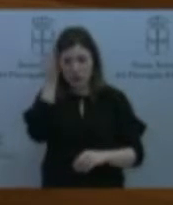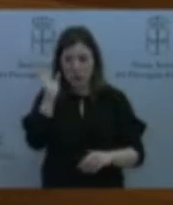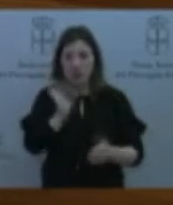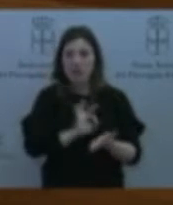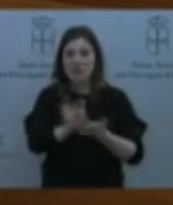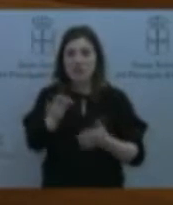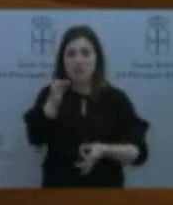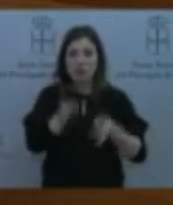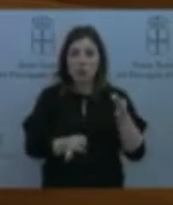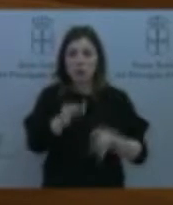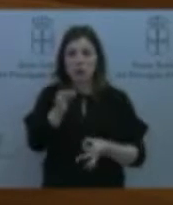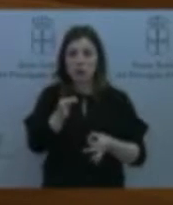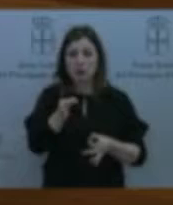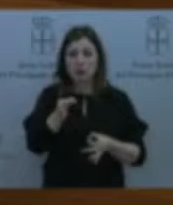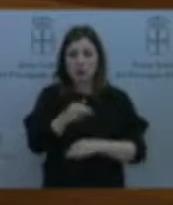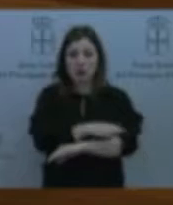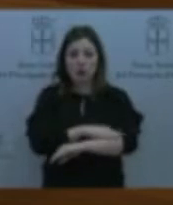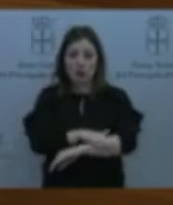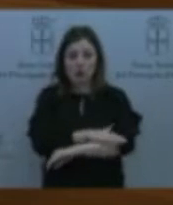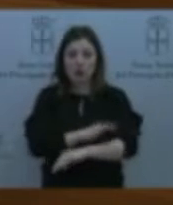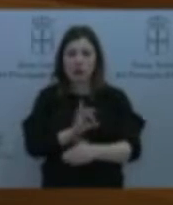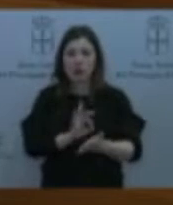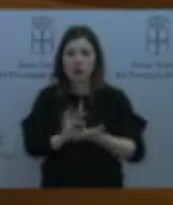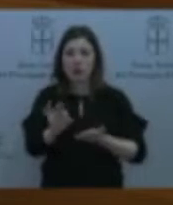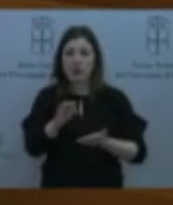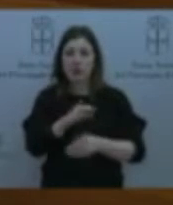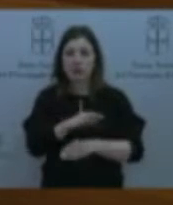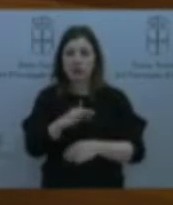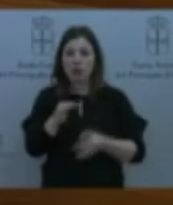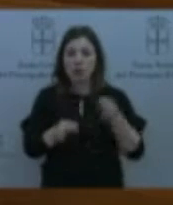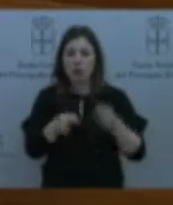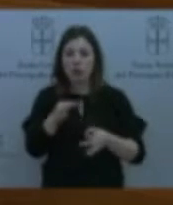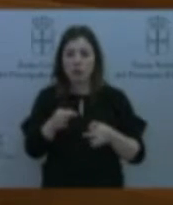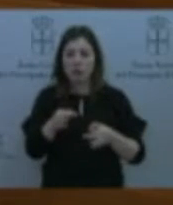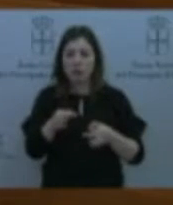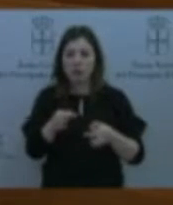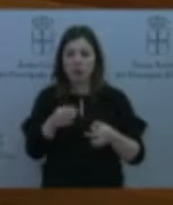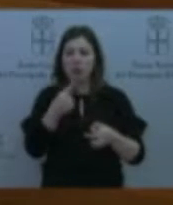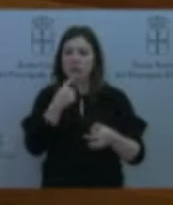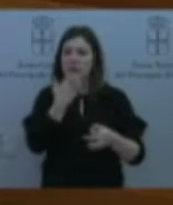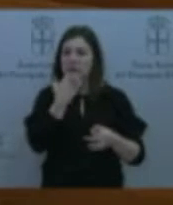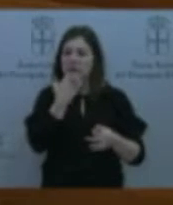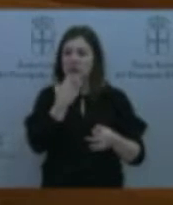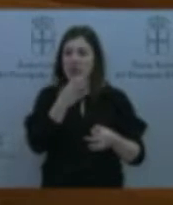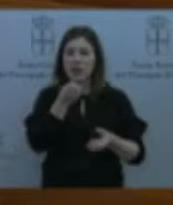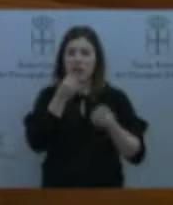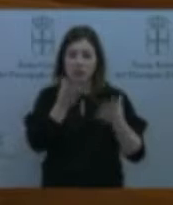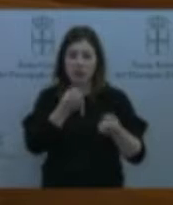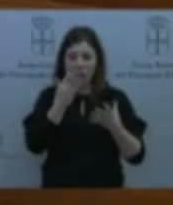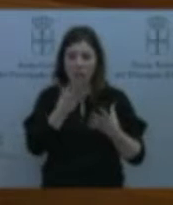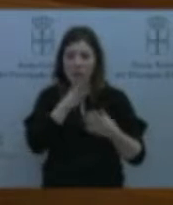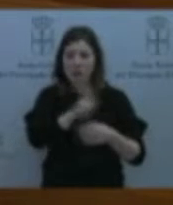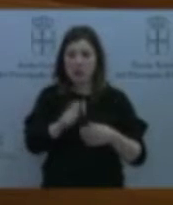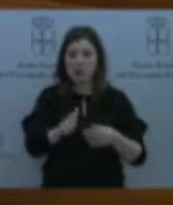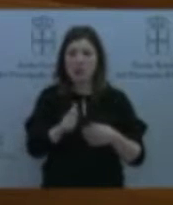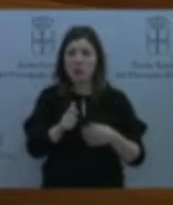servicios jurídicos de una Administración actúan o se personan en una causa para facilitar información a los acusados. ¿Sabe por qué? Porque ahí hay 15 personas, hay